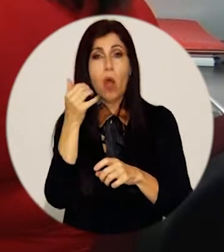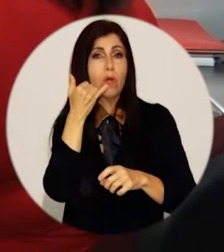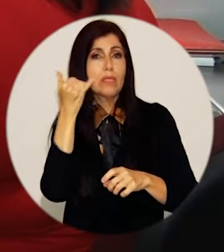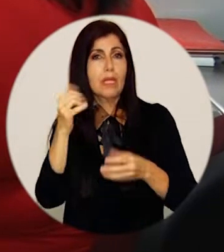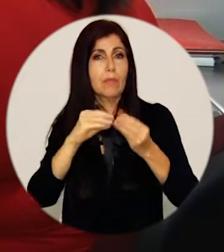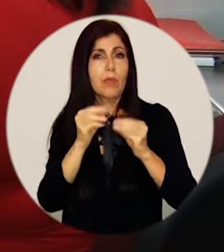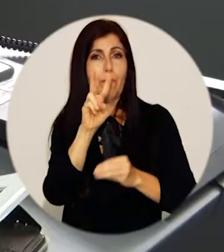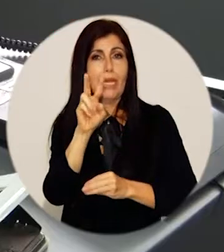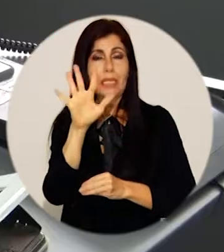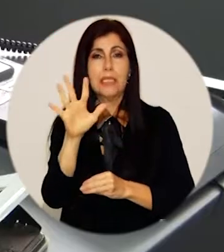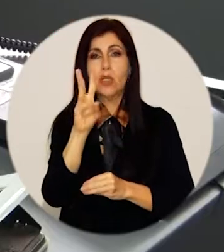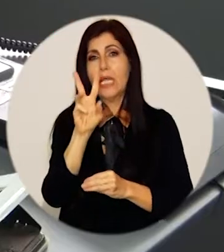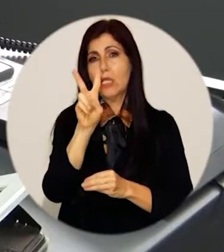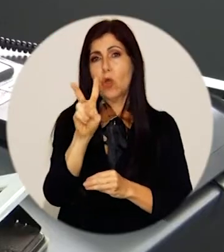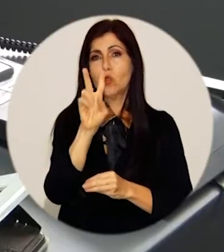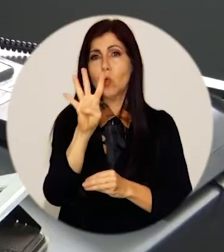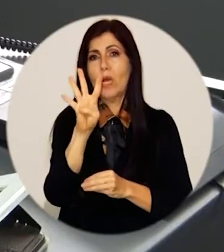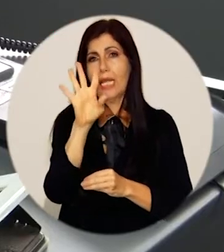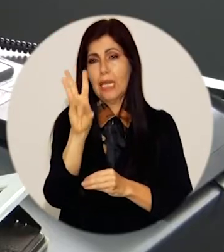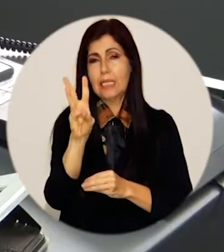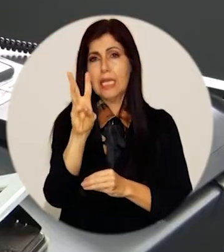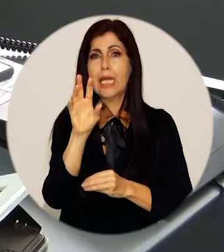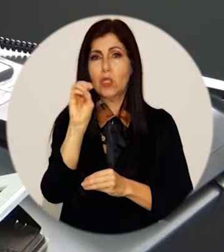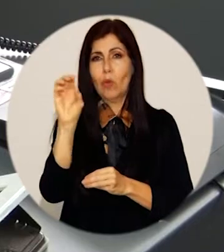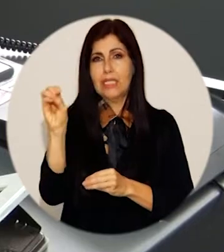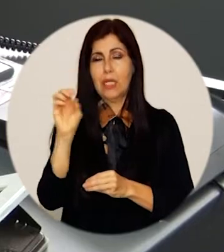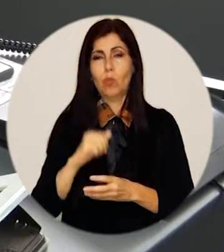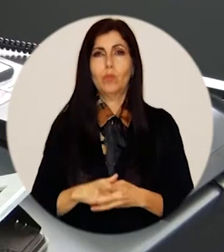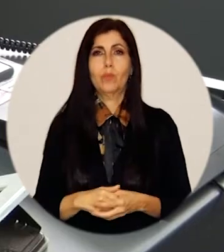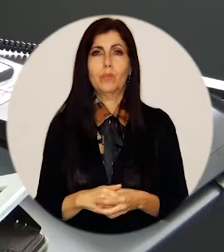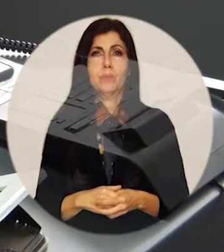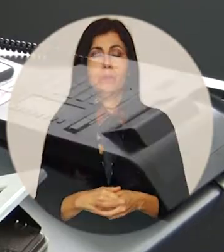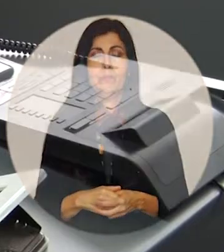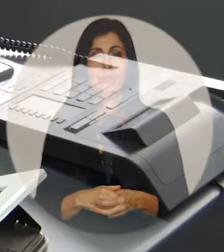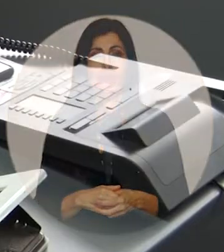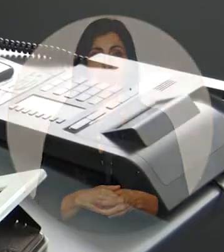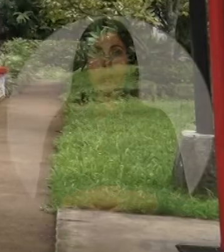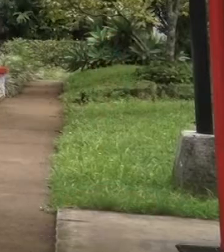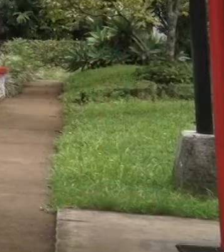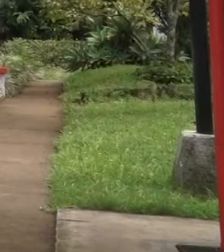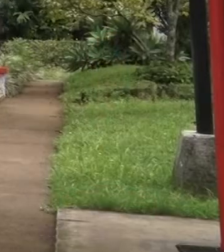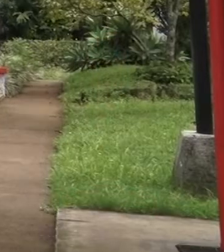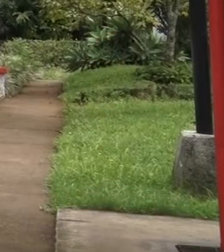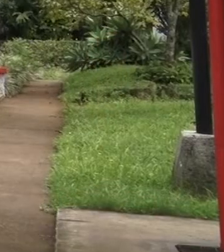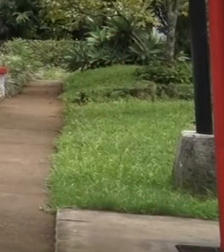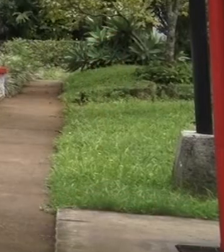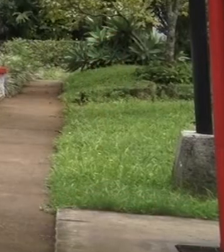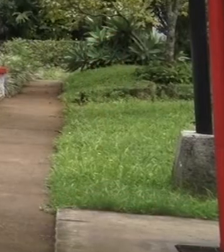www.inicefor.una.ac.cr o llámenos al 2562-4600.